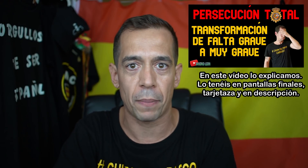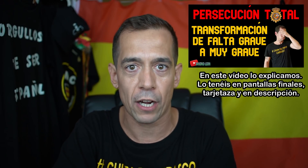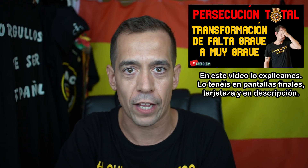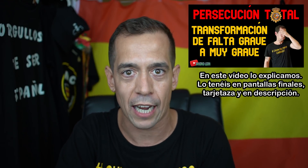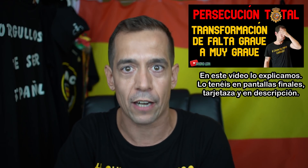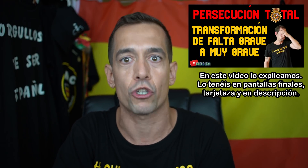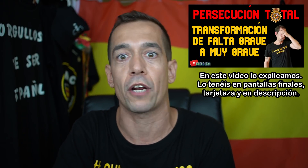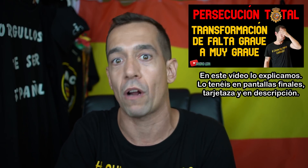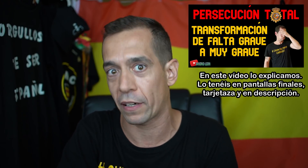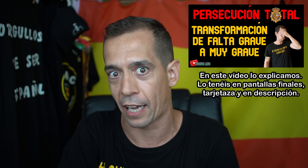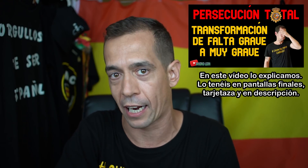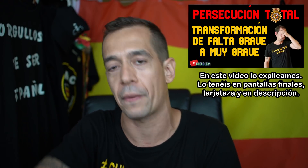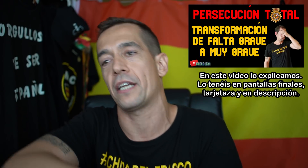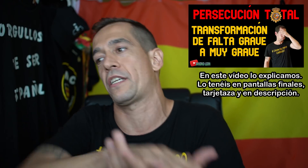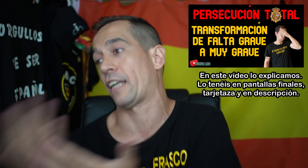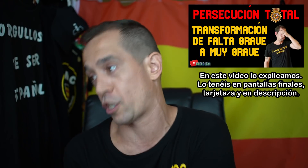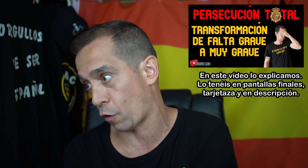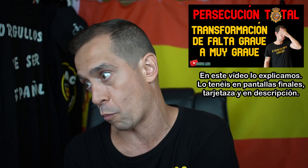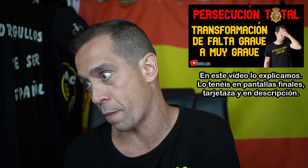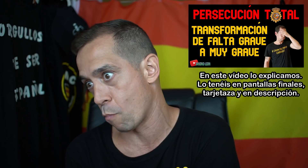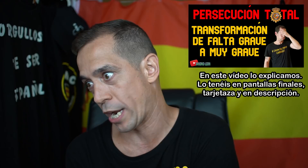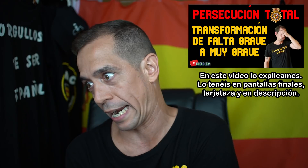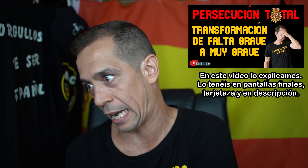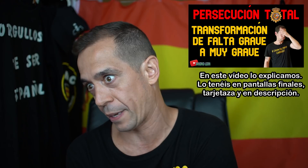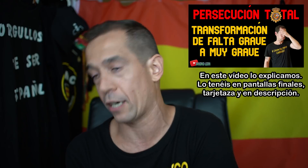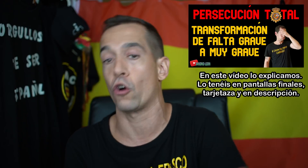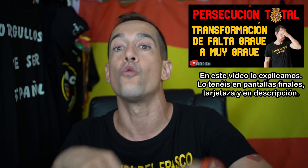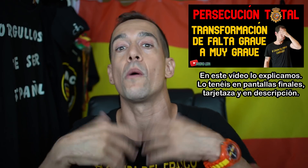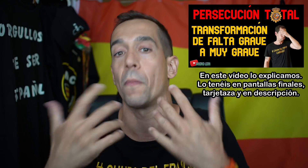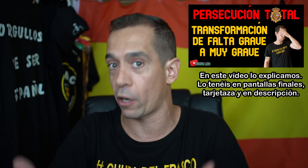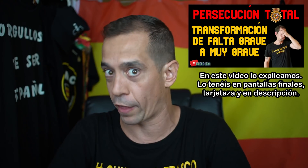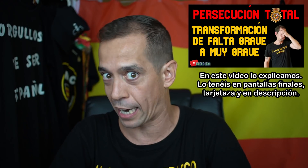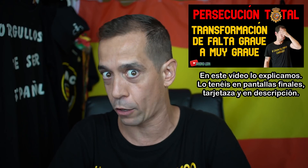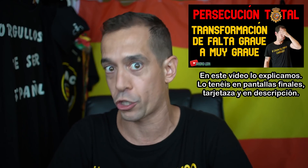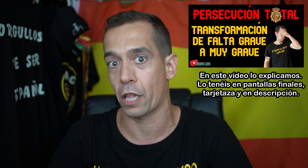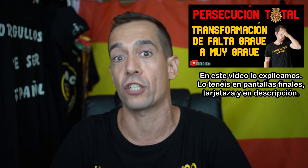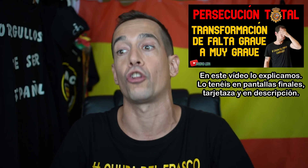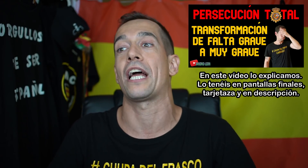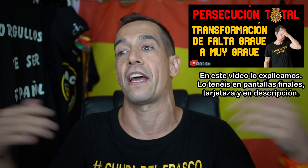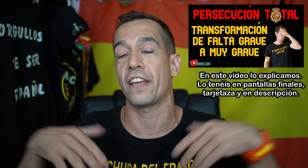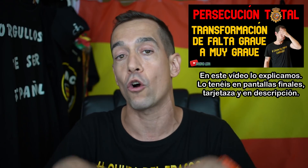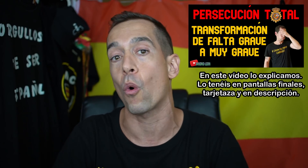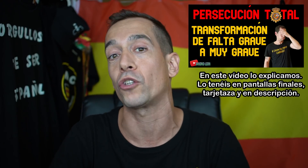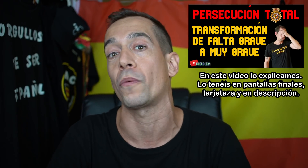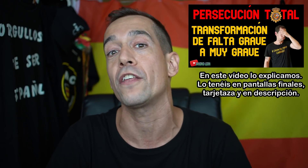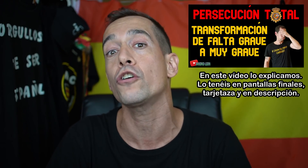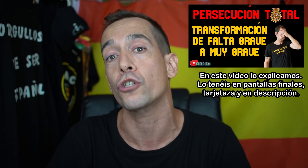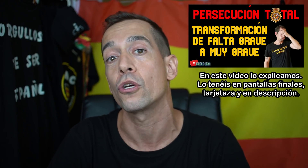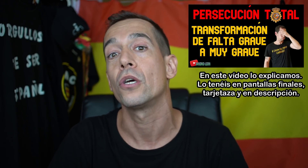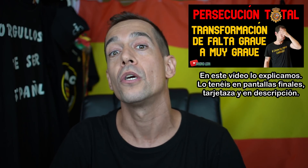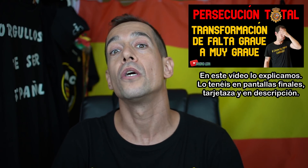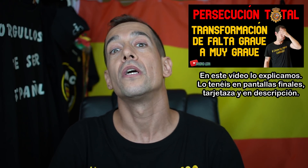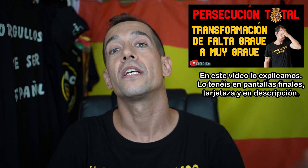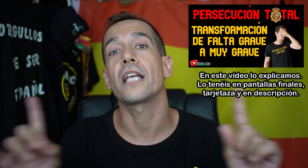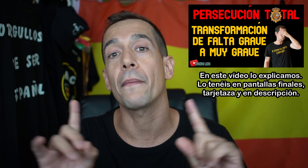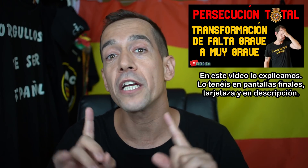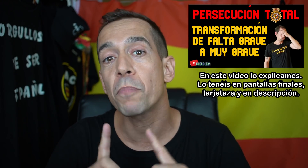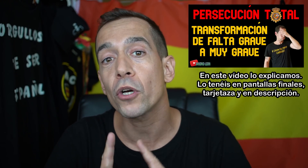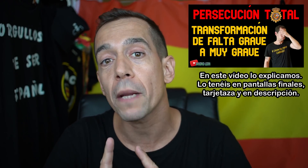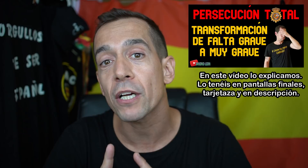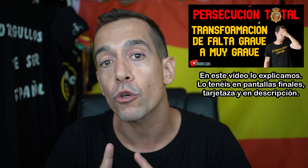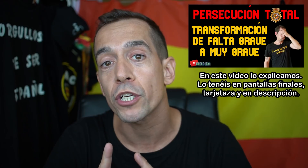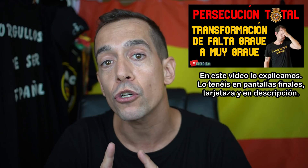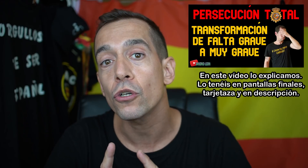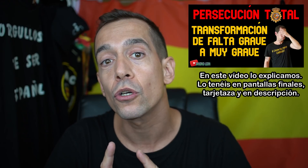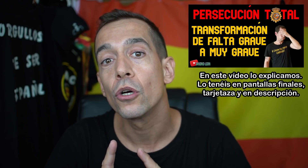quitaron el pliego de cargos, que era una falta grave, se transformó en muy grave con un nuevo pliego de cargos y demás, donde añadieron 4 vídeos? ¿Sabéis